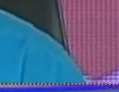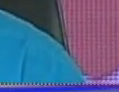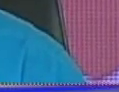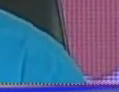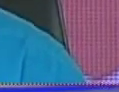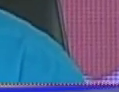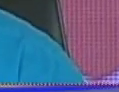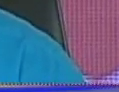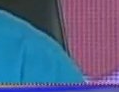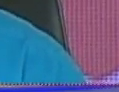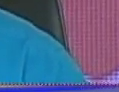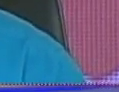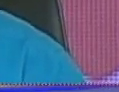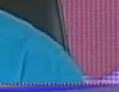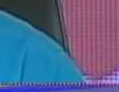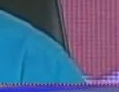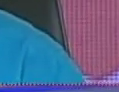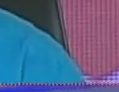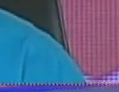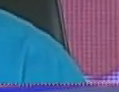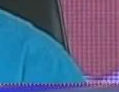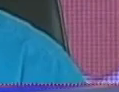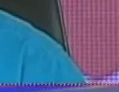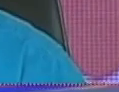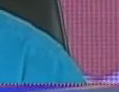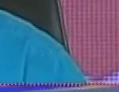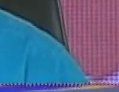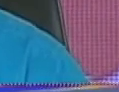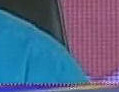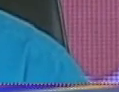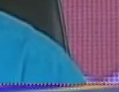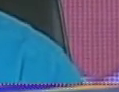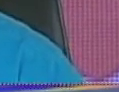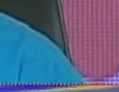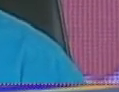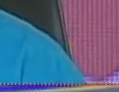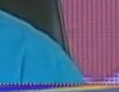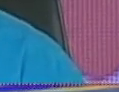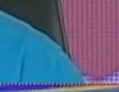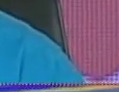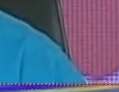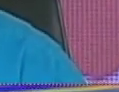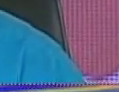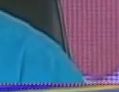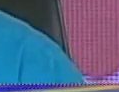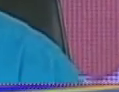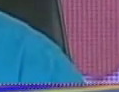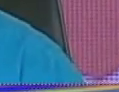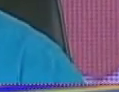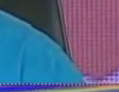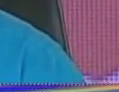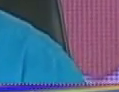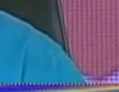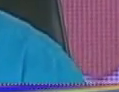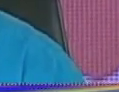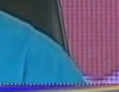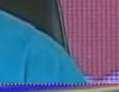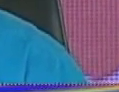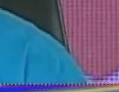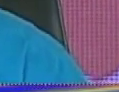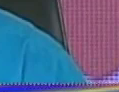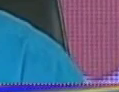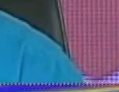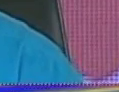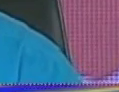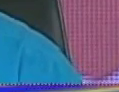organización es fundamental y lo venimos trabajando. Y sobre todo ahorita estamos acompañando la organización, presidente, con la lucha